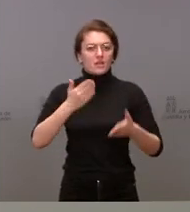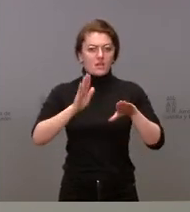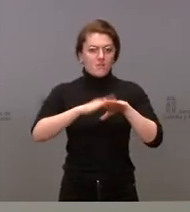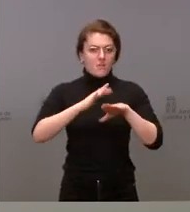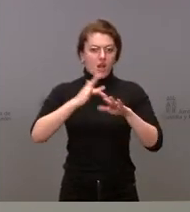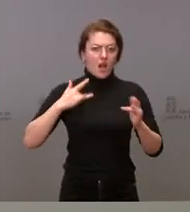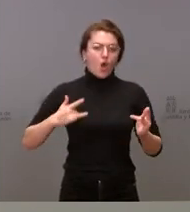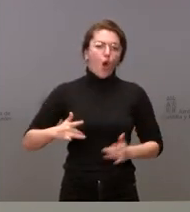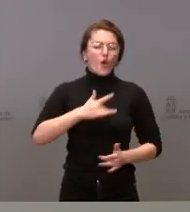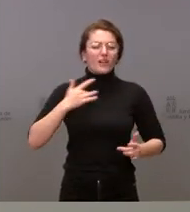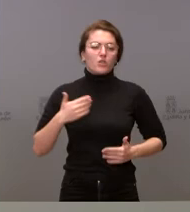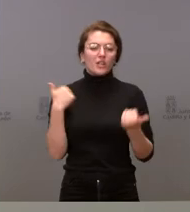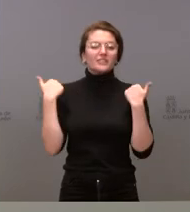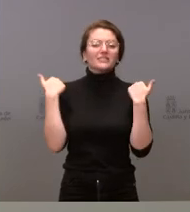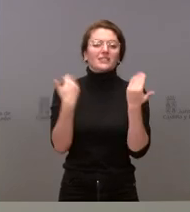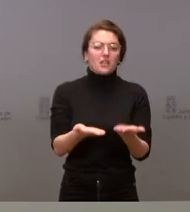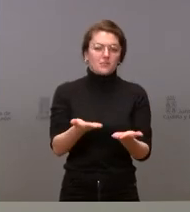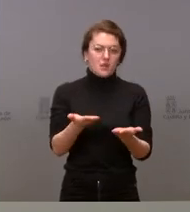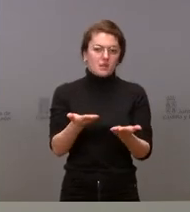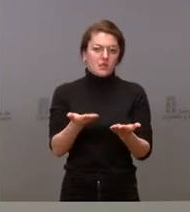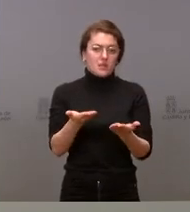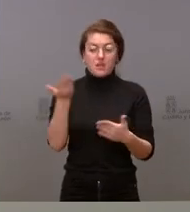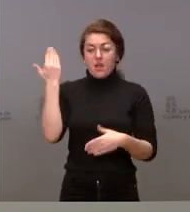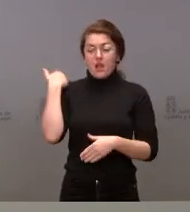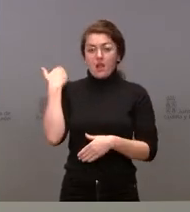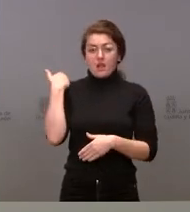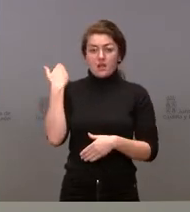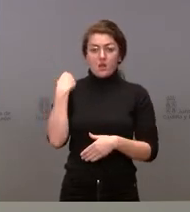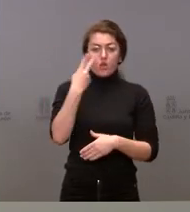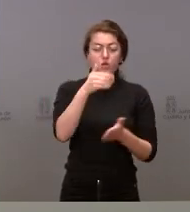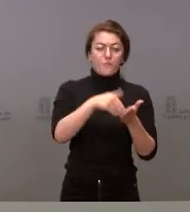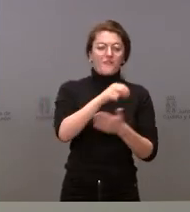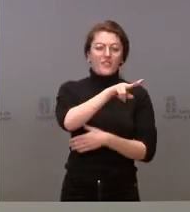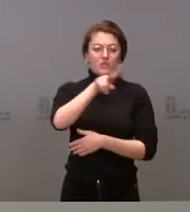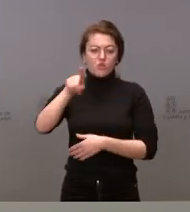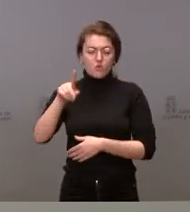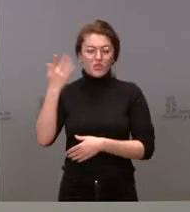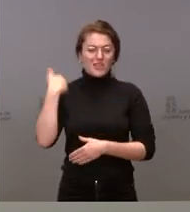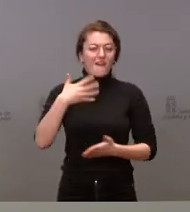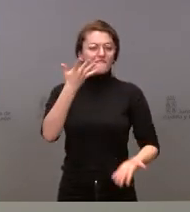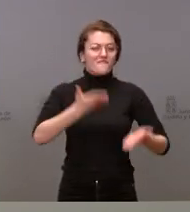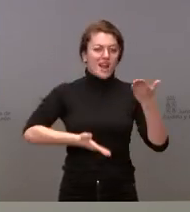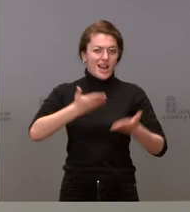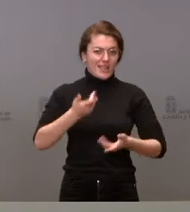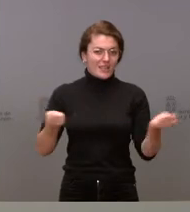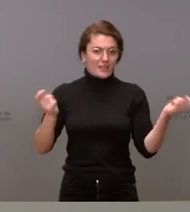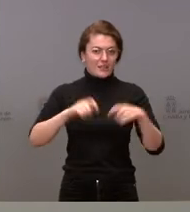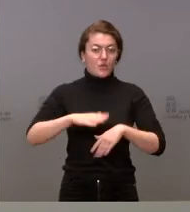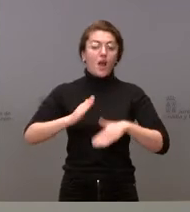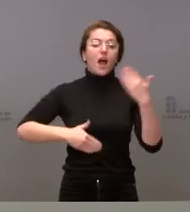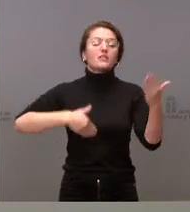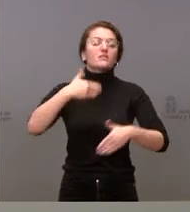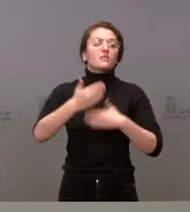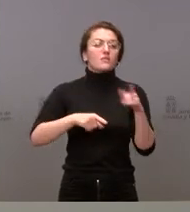de órganos en castilla y león durante el pasado ejercicio 2021 ya se ha cerrado el balance esta actividad presenta una evolución que puede